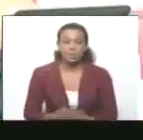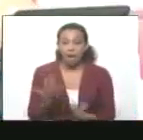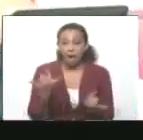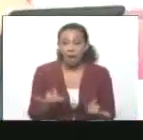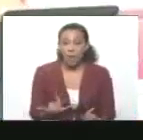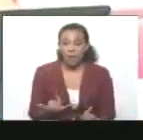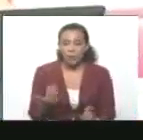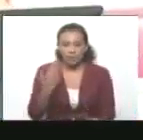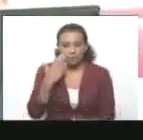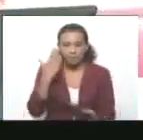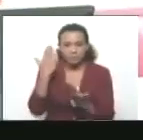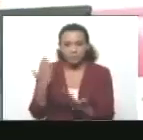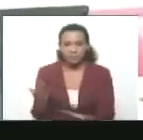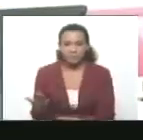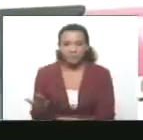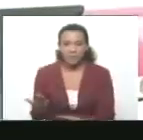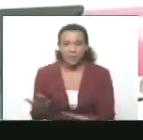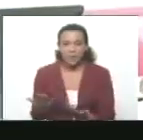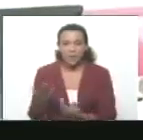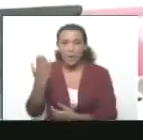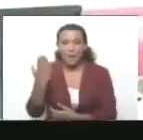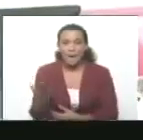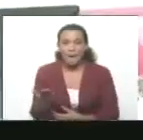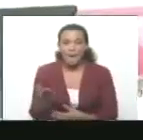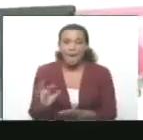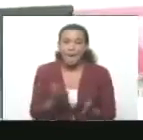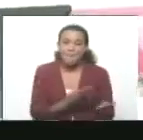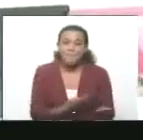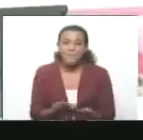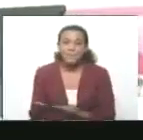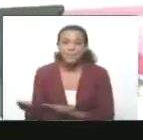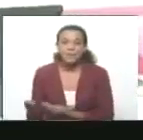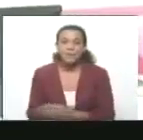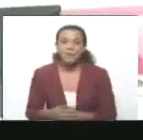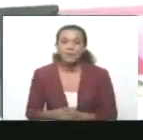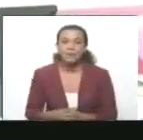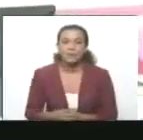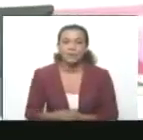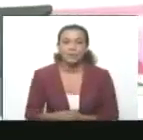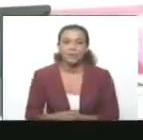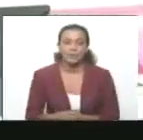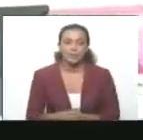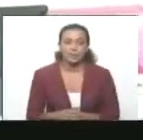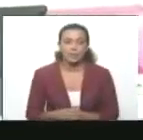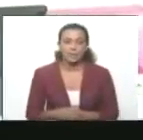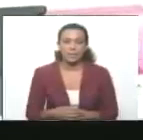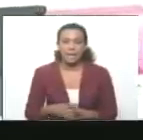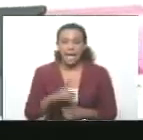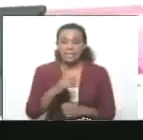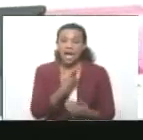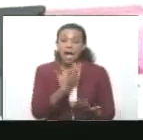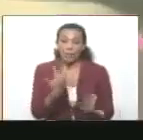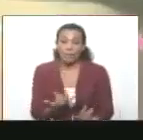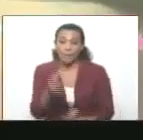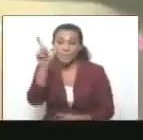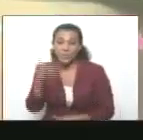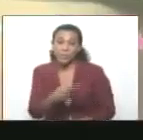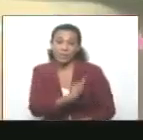a uno de los invitados que todavía está en Venezuela, ¿verdad? Aquí tenemos